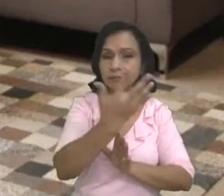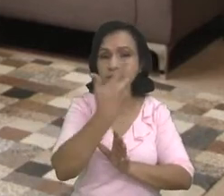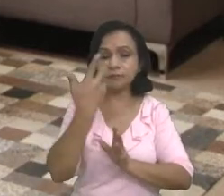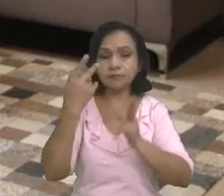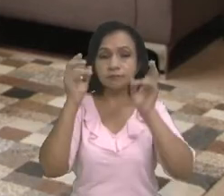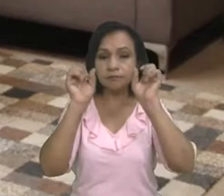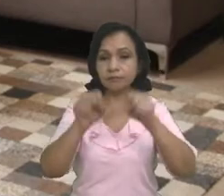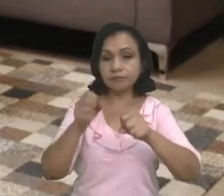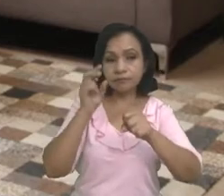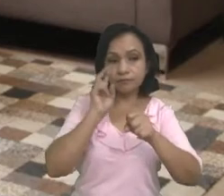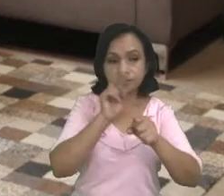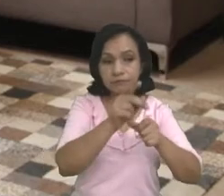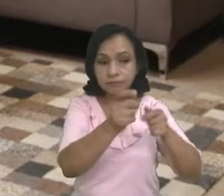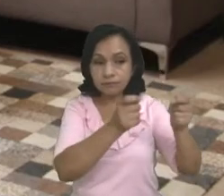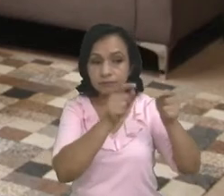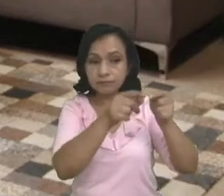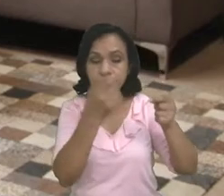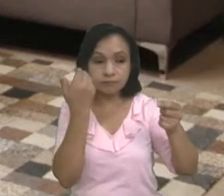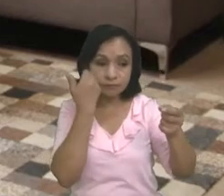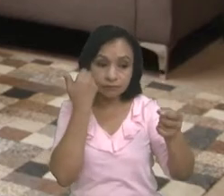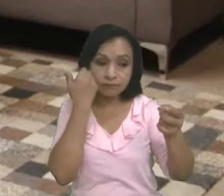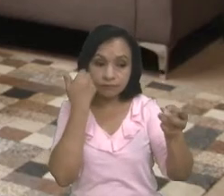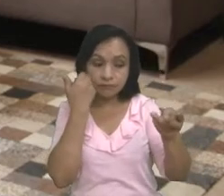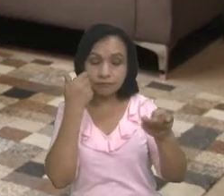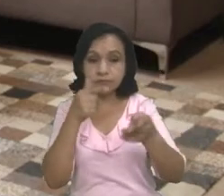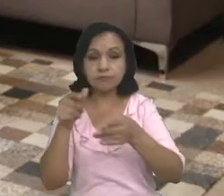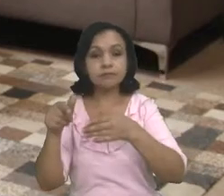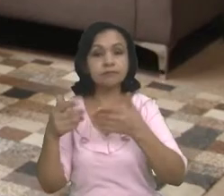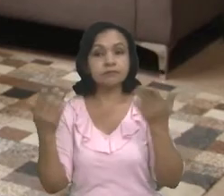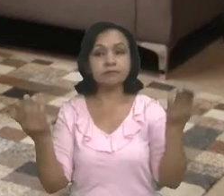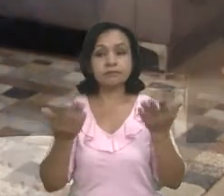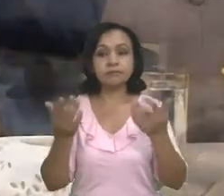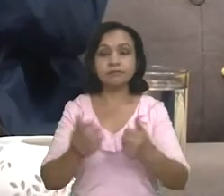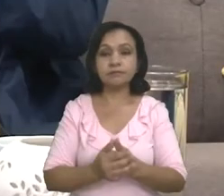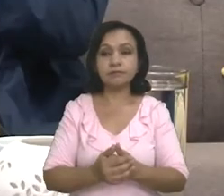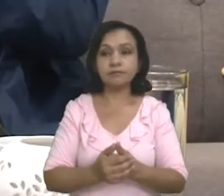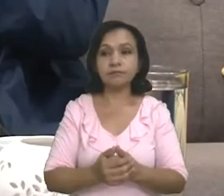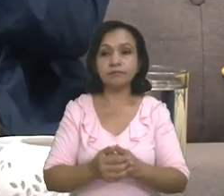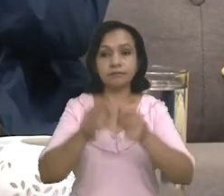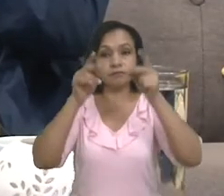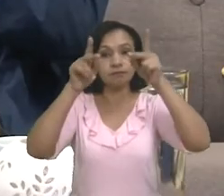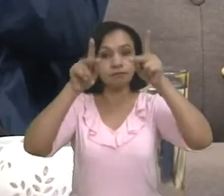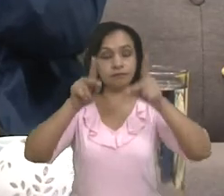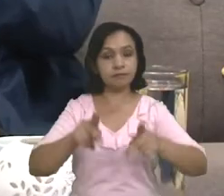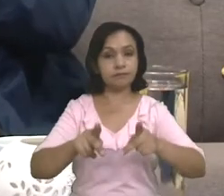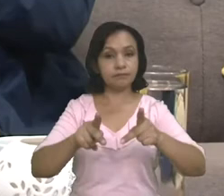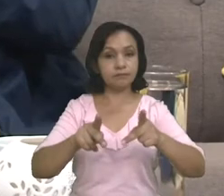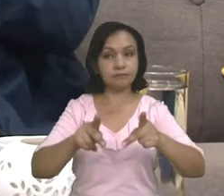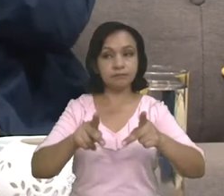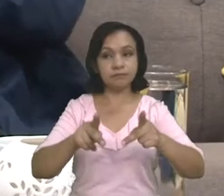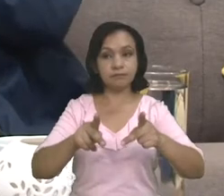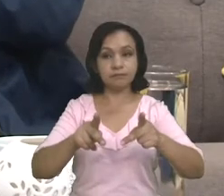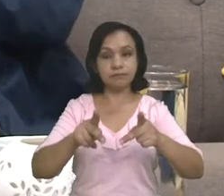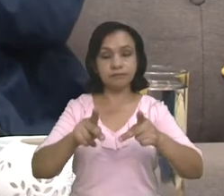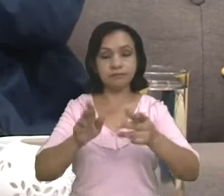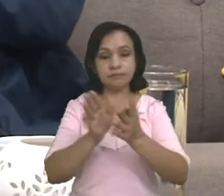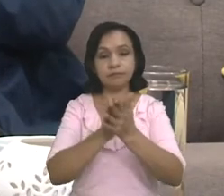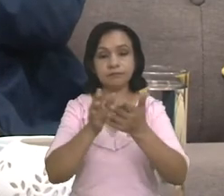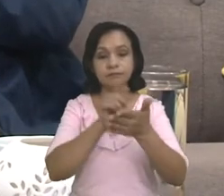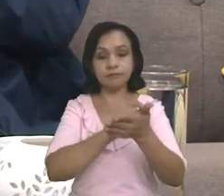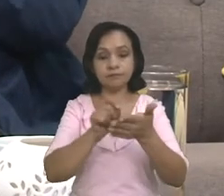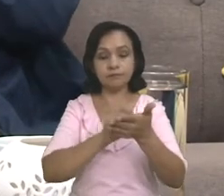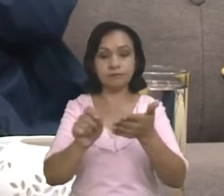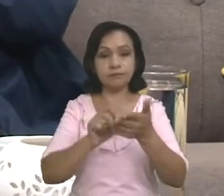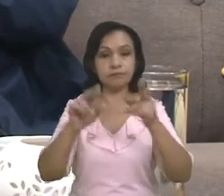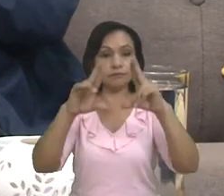posibles casos que sean sospechosos no como de que cada persona tiene que llenar una boleta le trae el